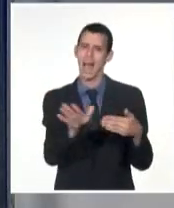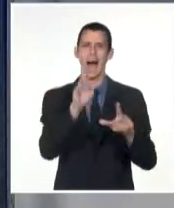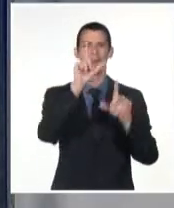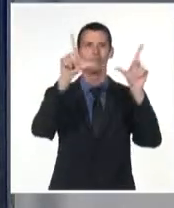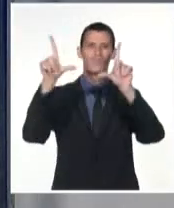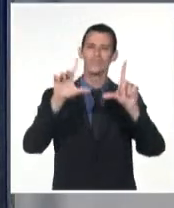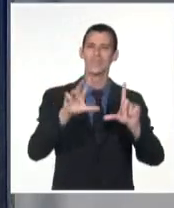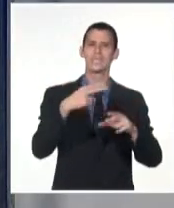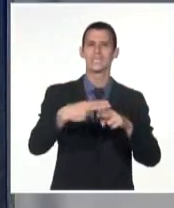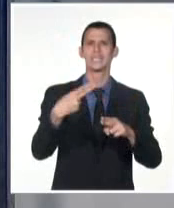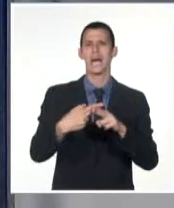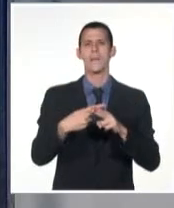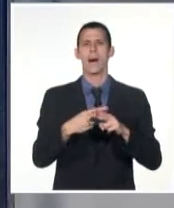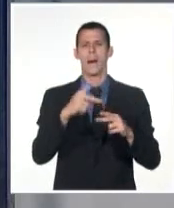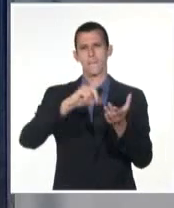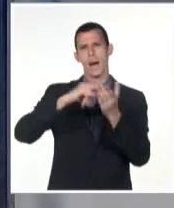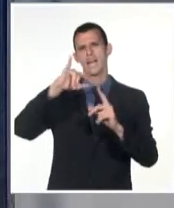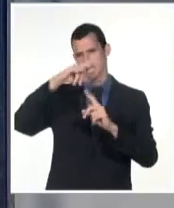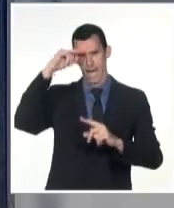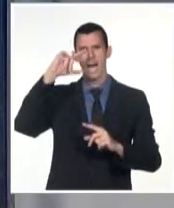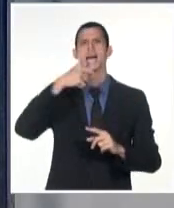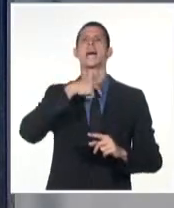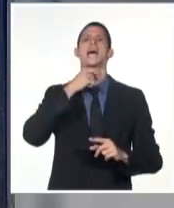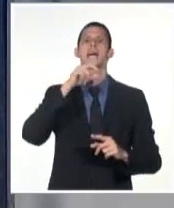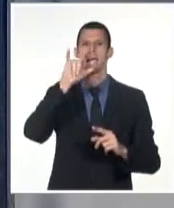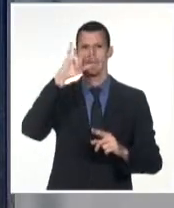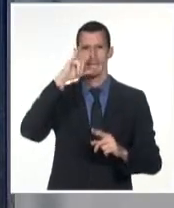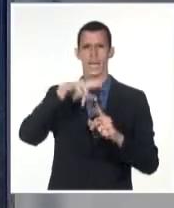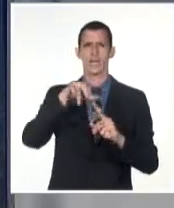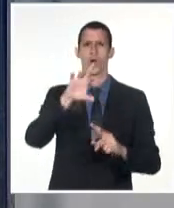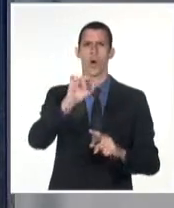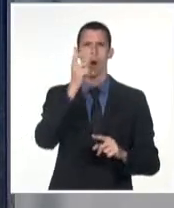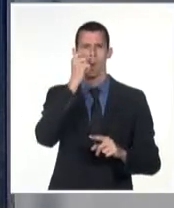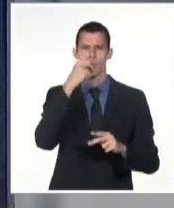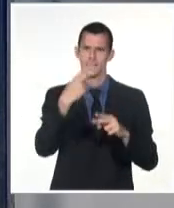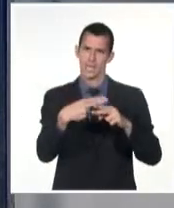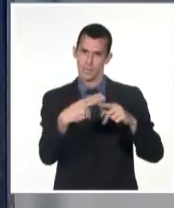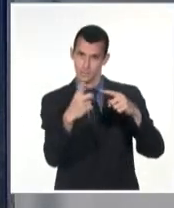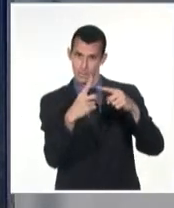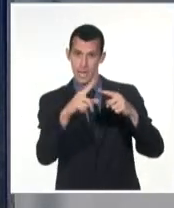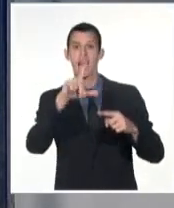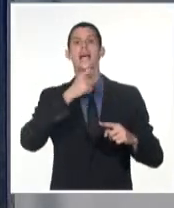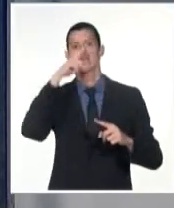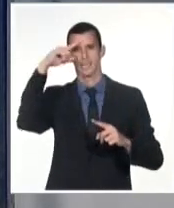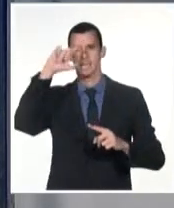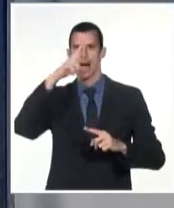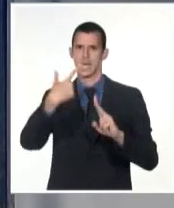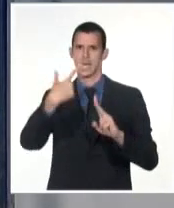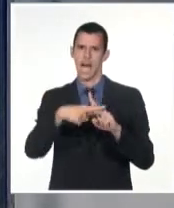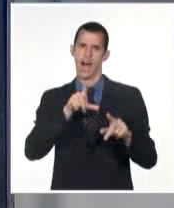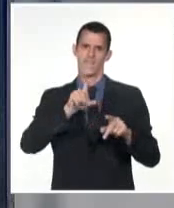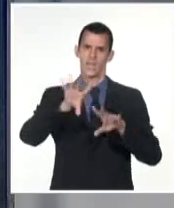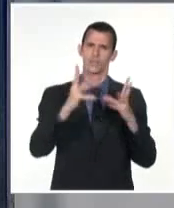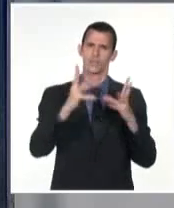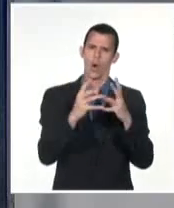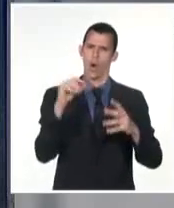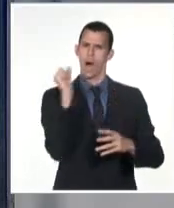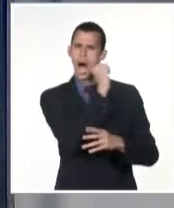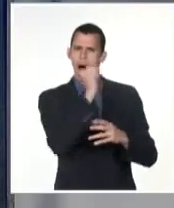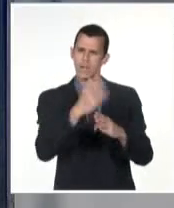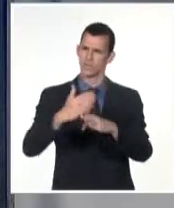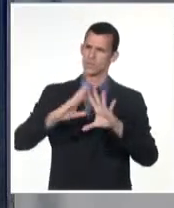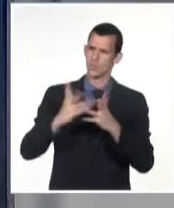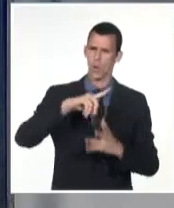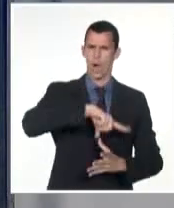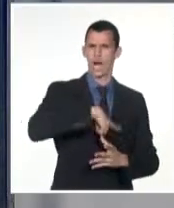del Premio Nacional de Artes Plásticas 2021 Alberto Lescay. Ello sucederá con un concierto de Zule Guerra, Roberto Fonseca